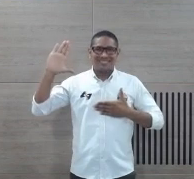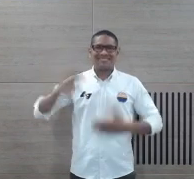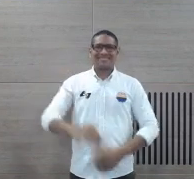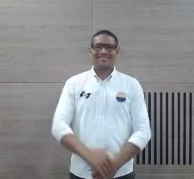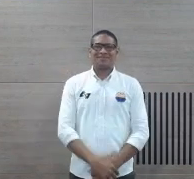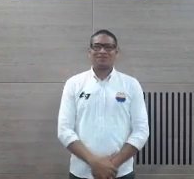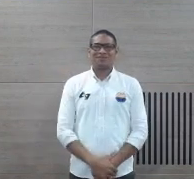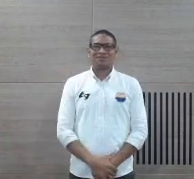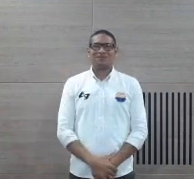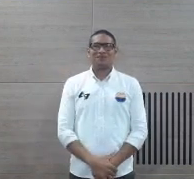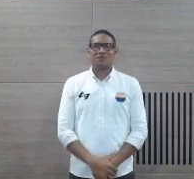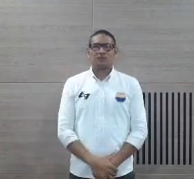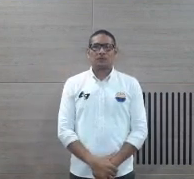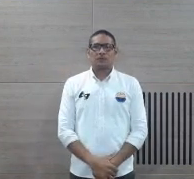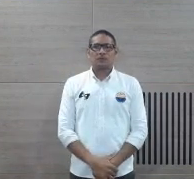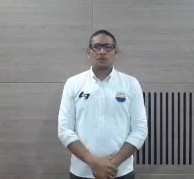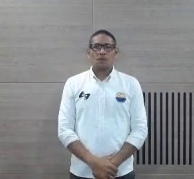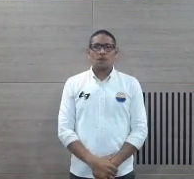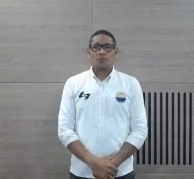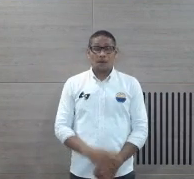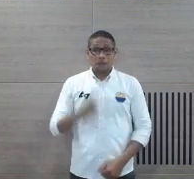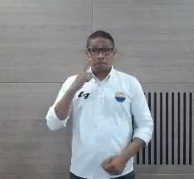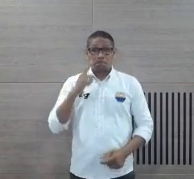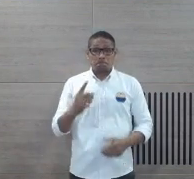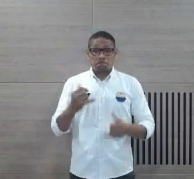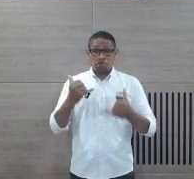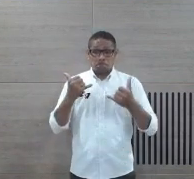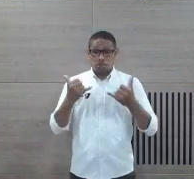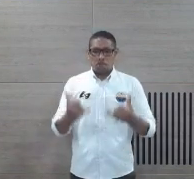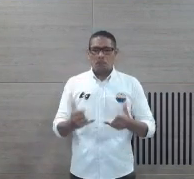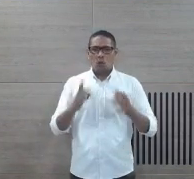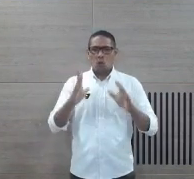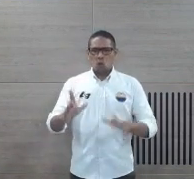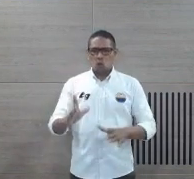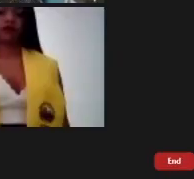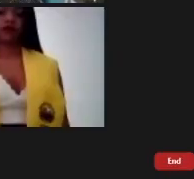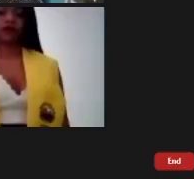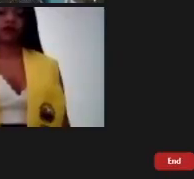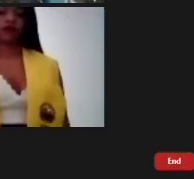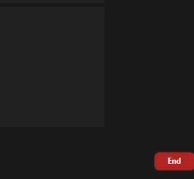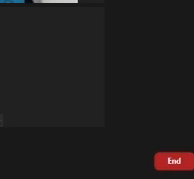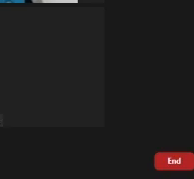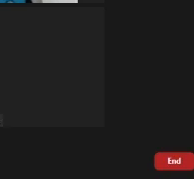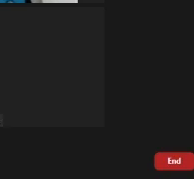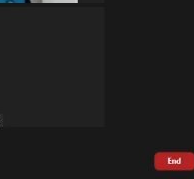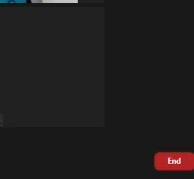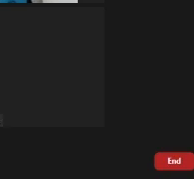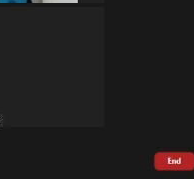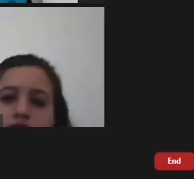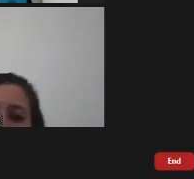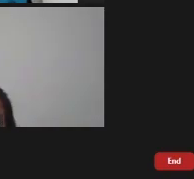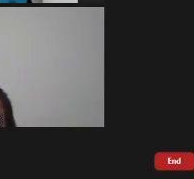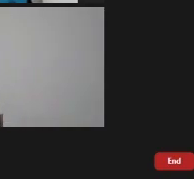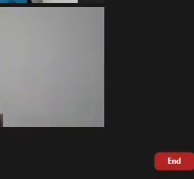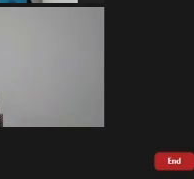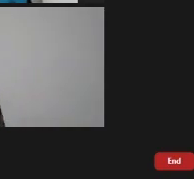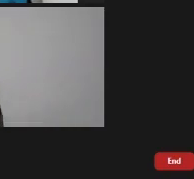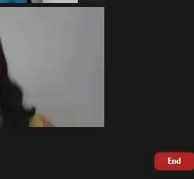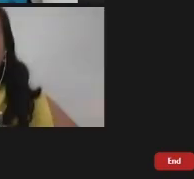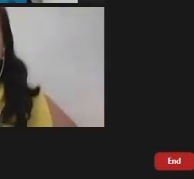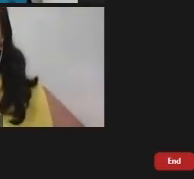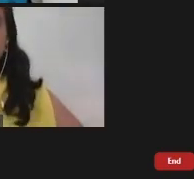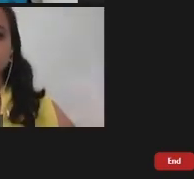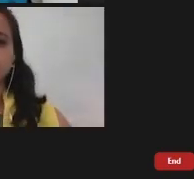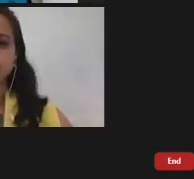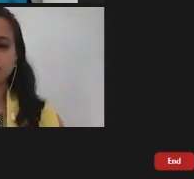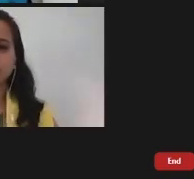Seguidamente, toma del juramento hipocrático a graduandos del programa de medicina a cargo de la doctora Ángela Romero Cárdenas, decana de la Facultad de